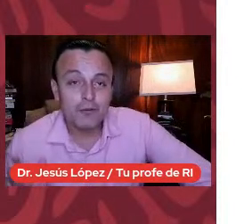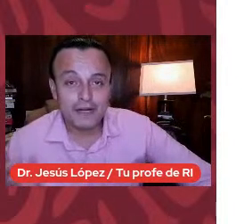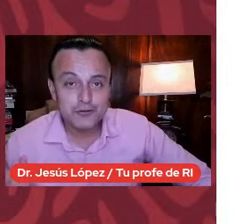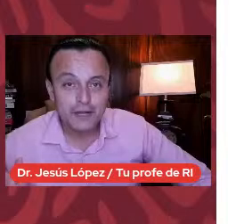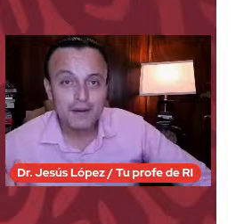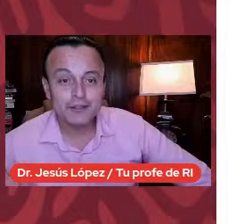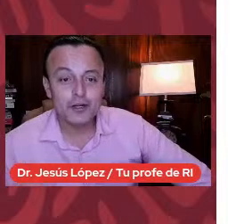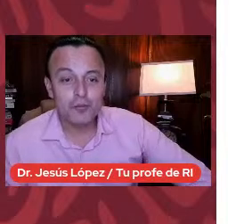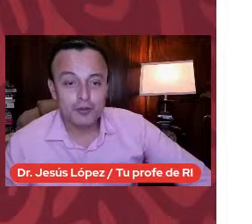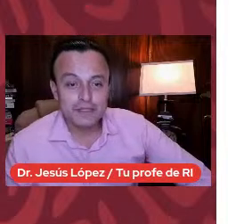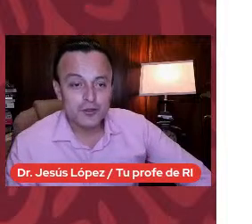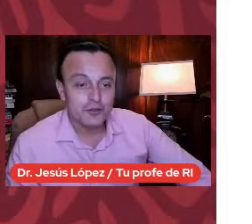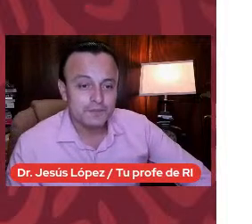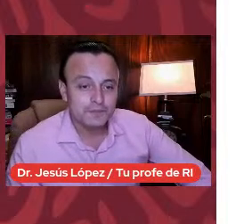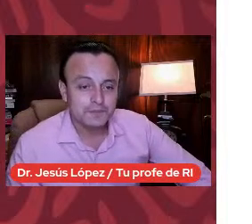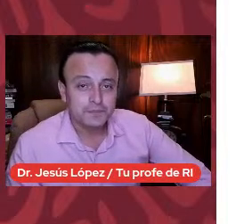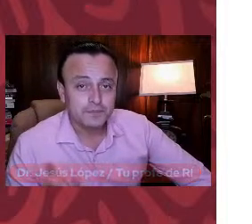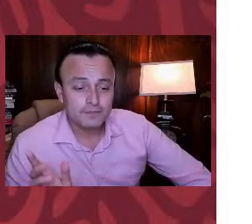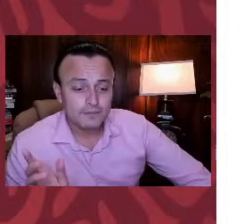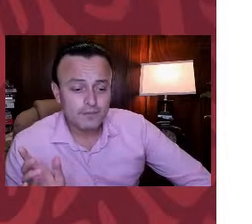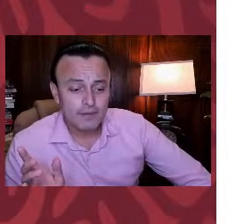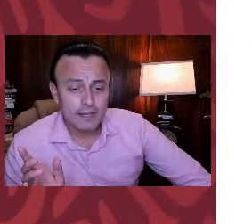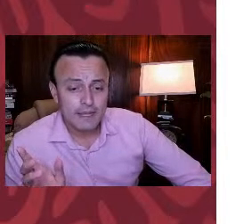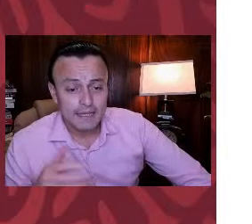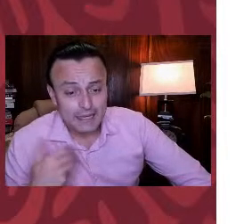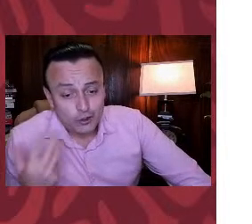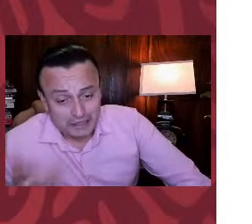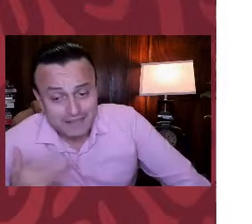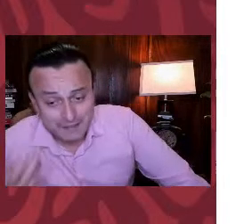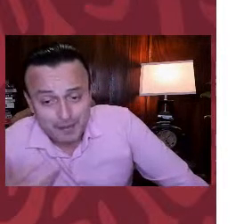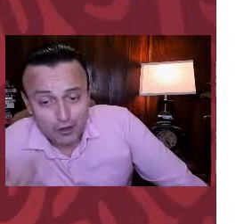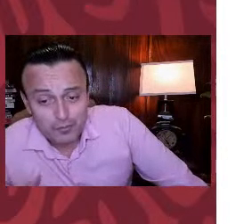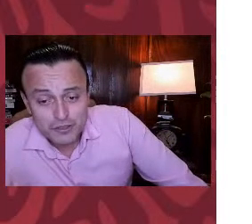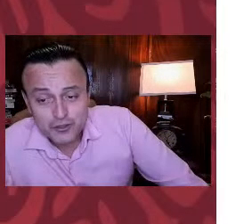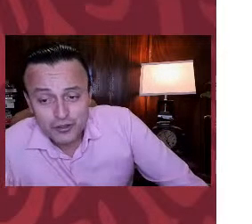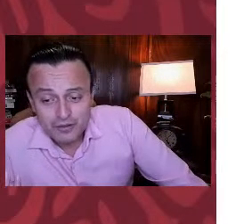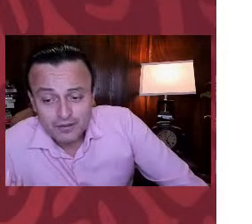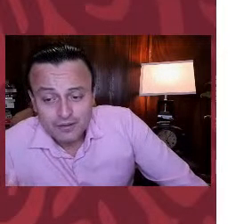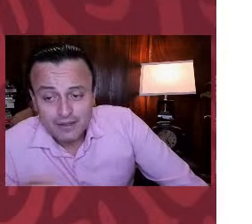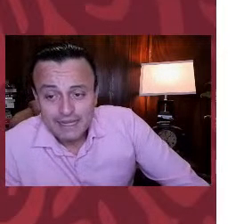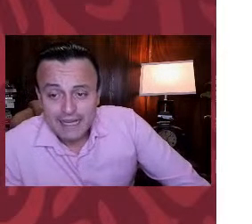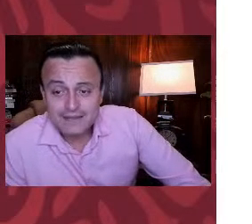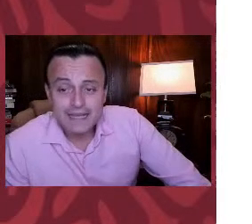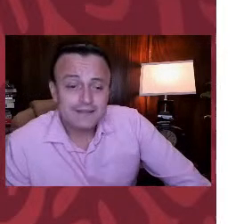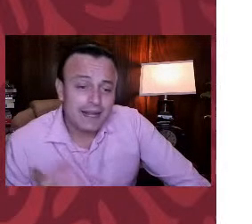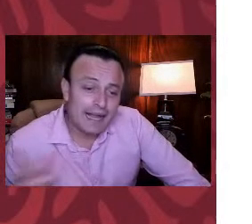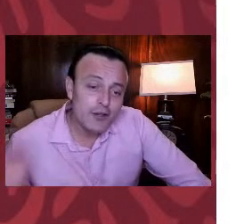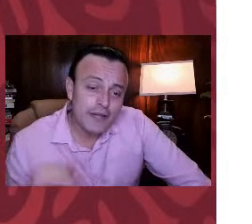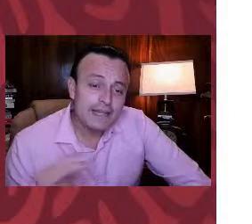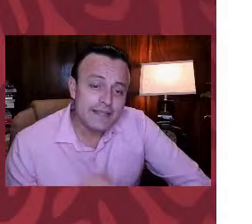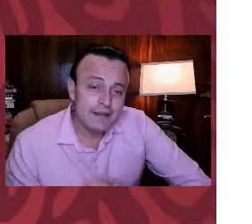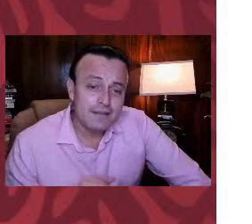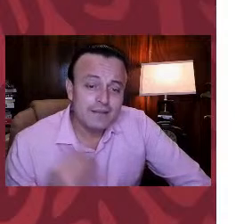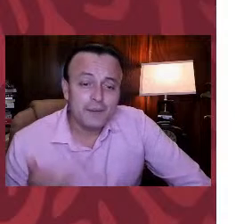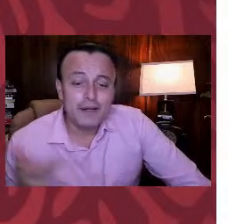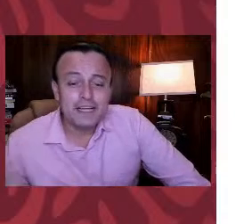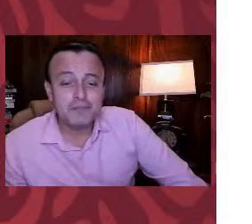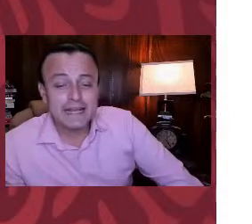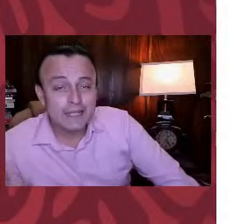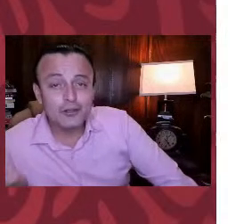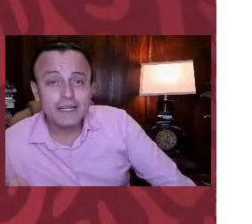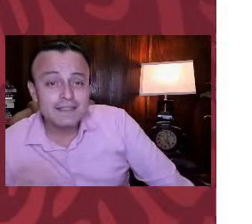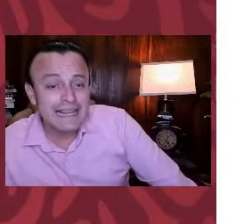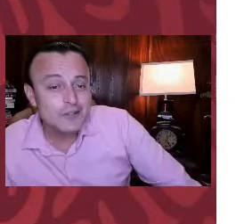Por fin una voz razonable dentro de la oposición. Y lo triste para la oposición es que hasta Cayo de Hacha